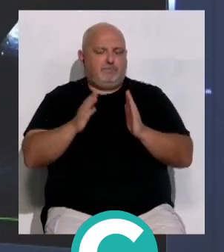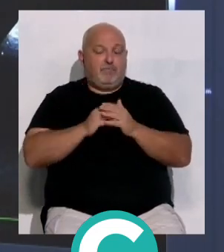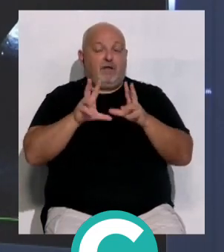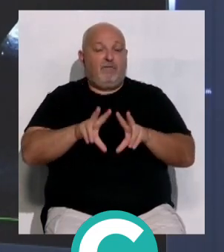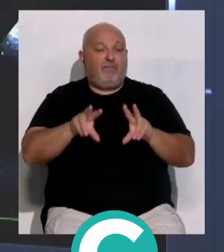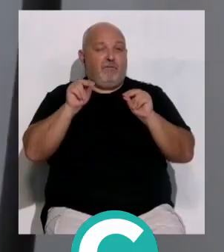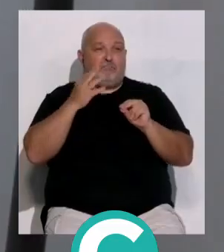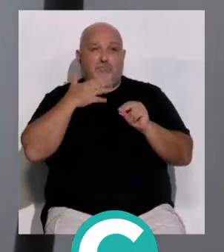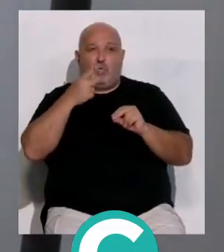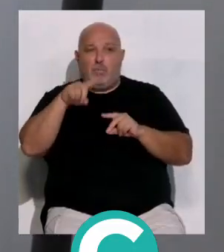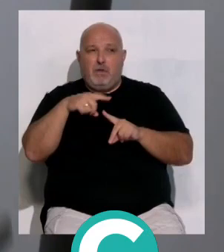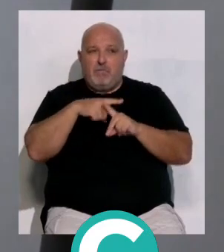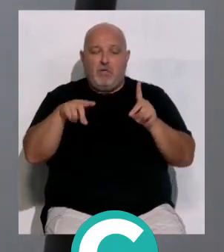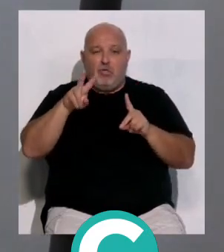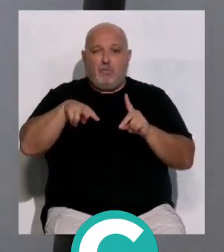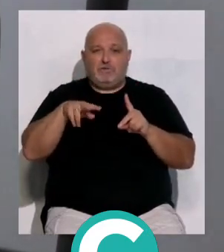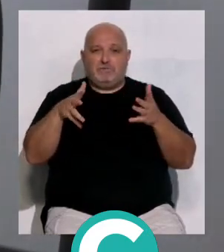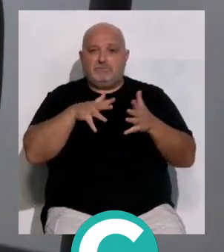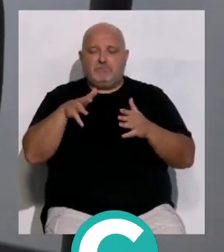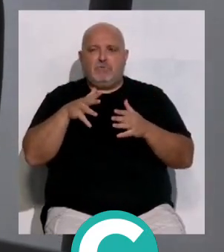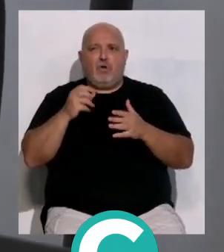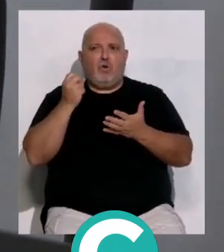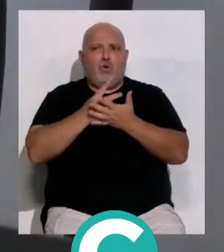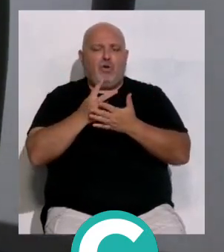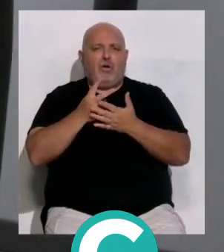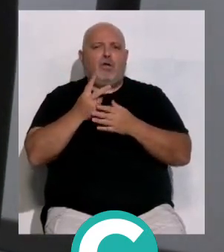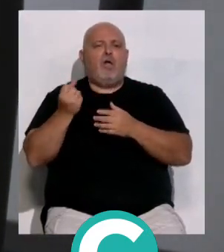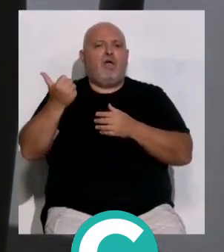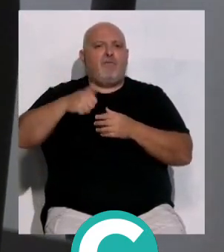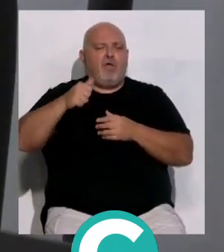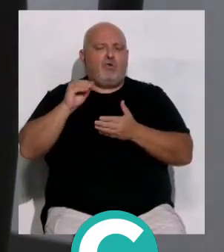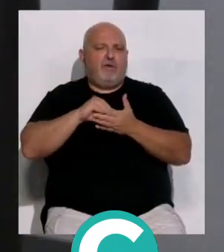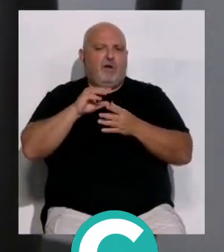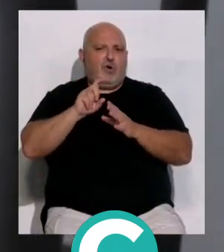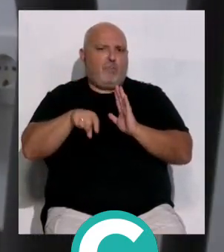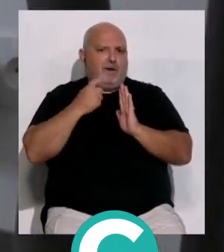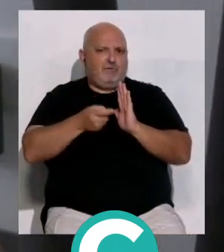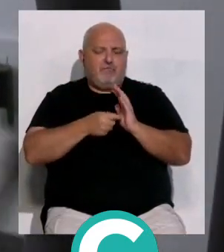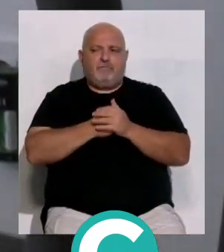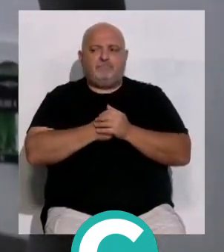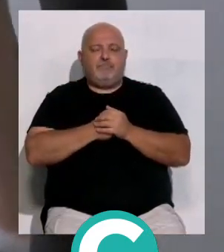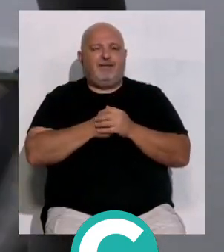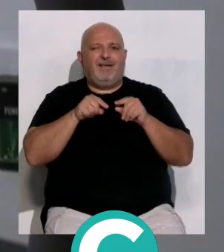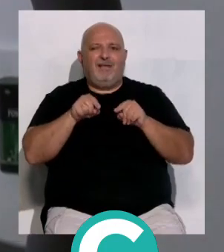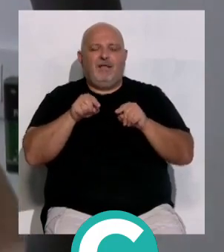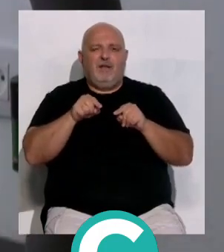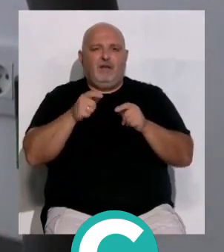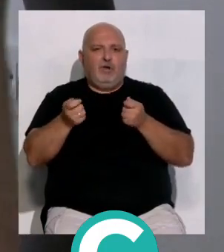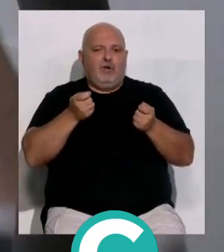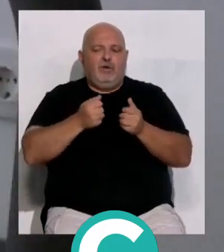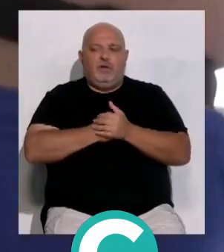finaliza, que suele ser al mes y medio o 2 meses, de nuevo lo volvemos a reevaluar de forma completa. ¿Vale? Esos son los que están